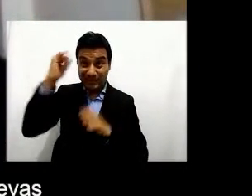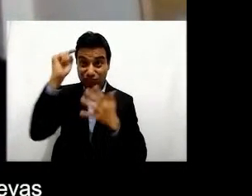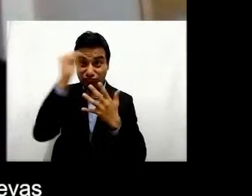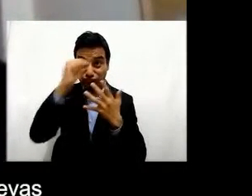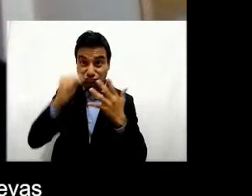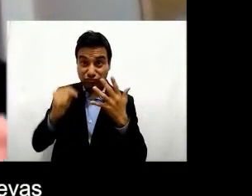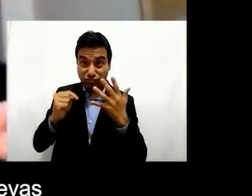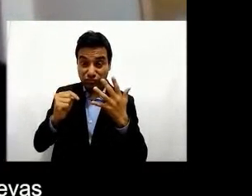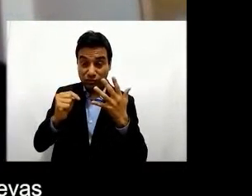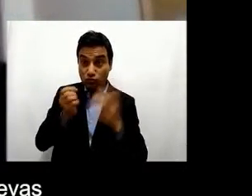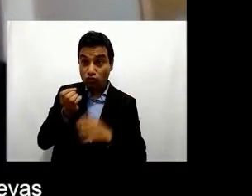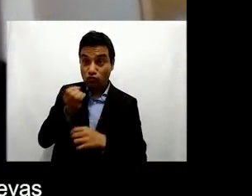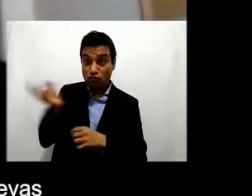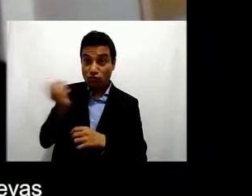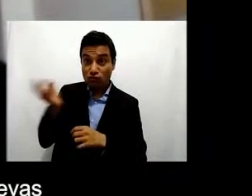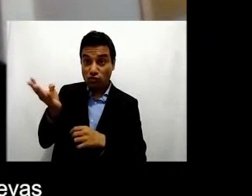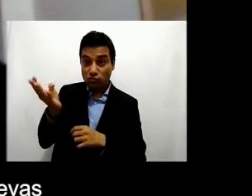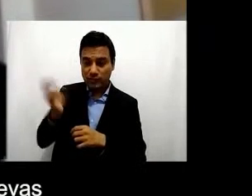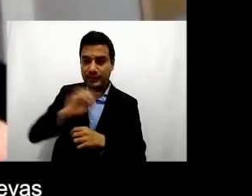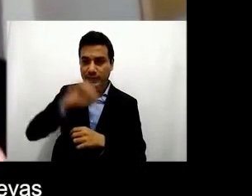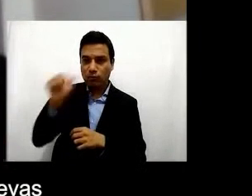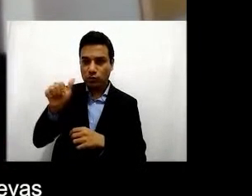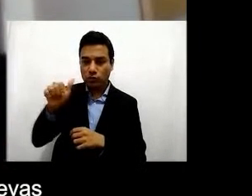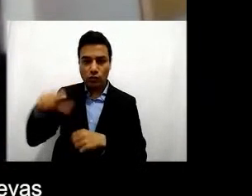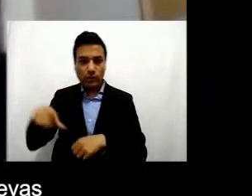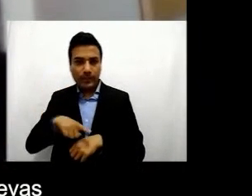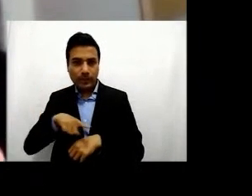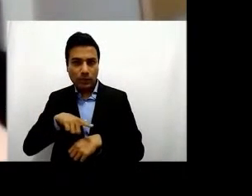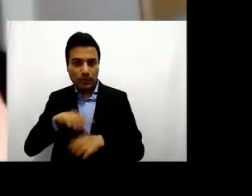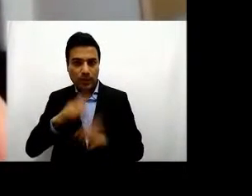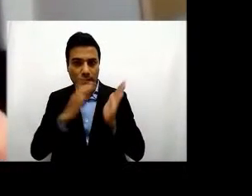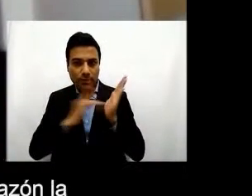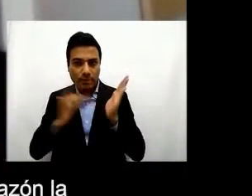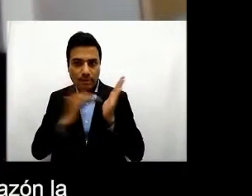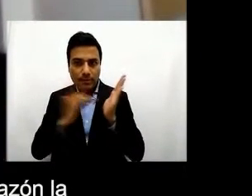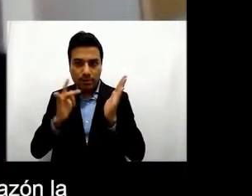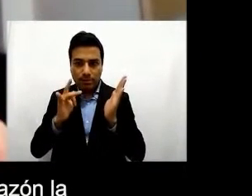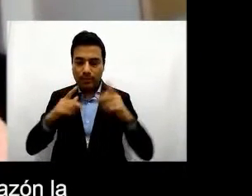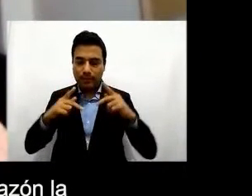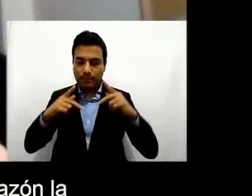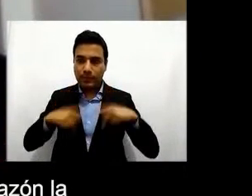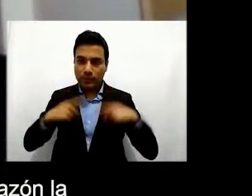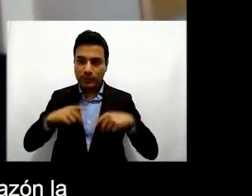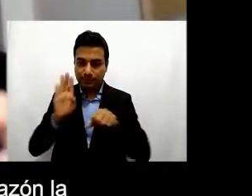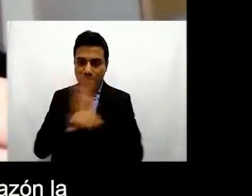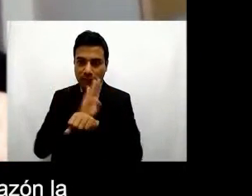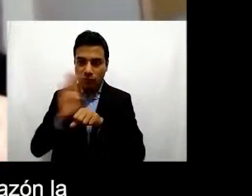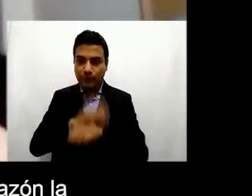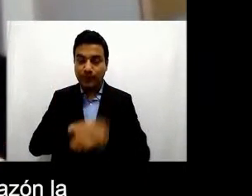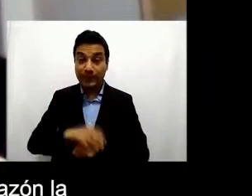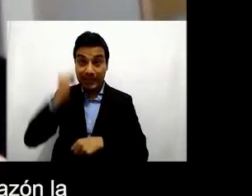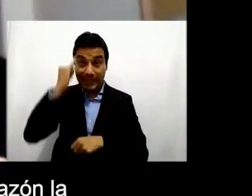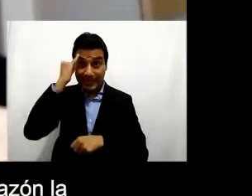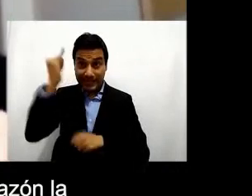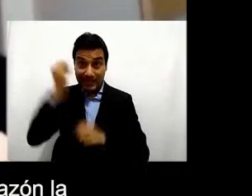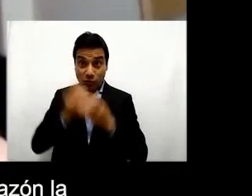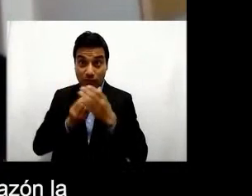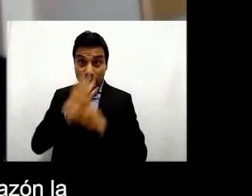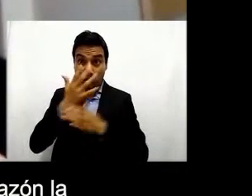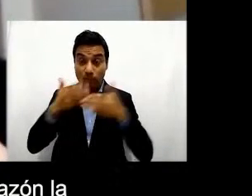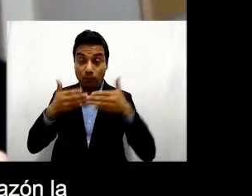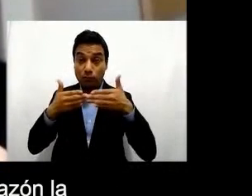planes y las nuevas innovaciones para la mejora de nuestra sociedad. Obviamente la innovación pública tiene en su corazón